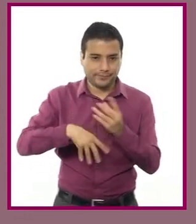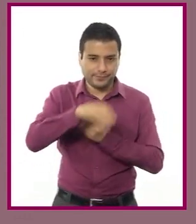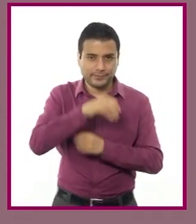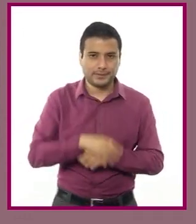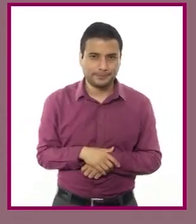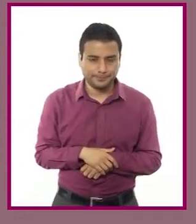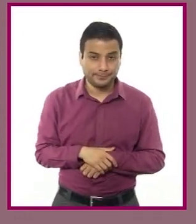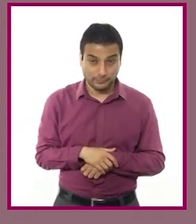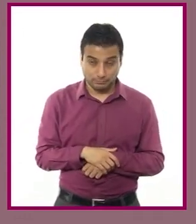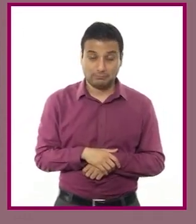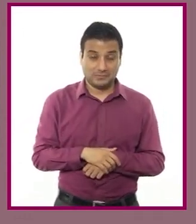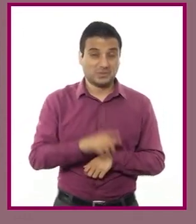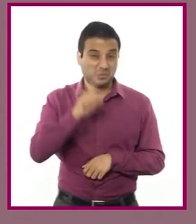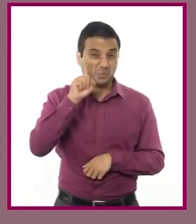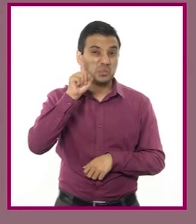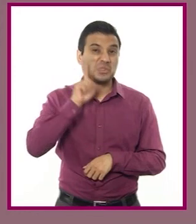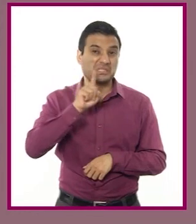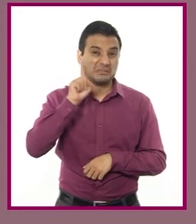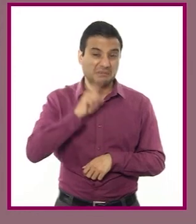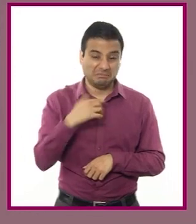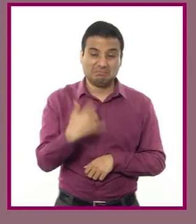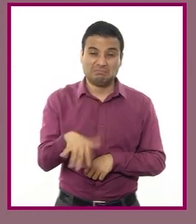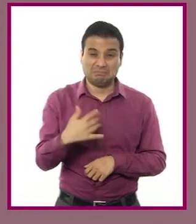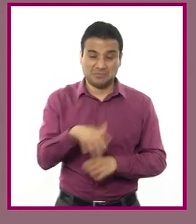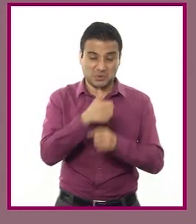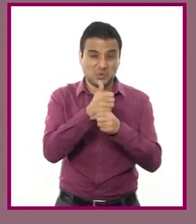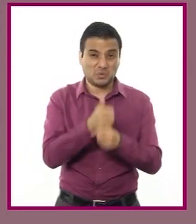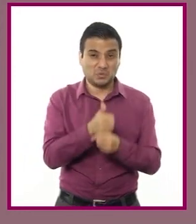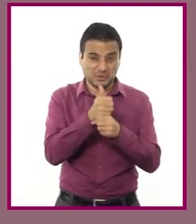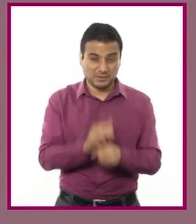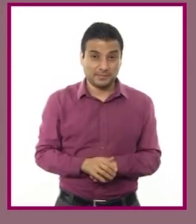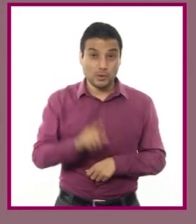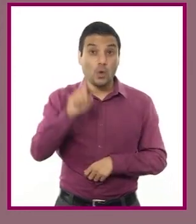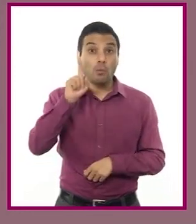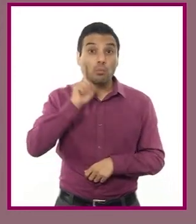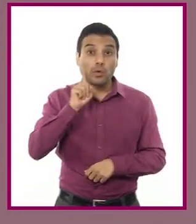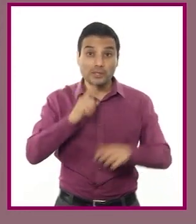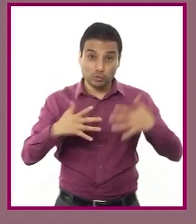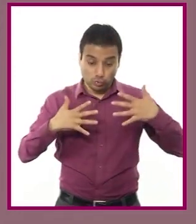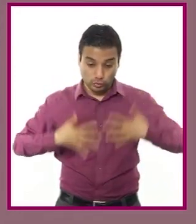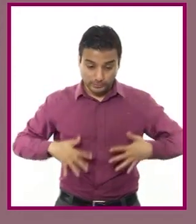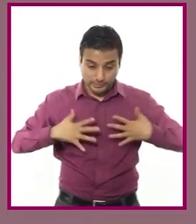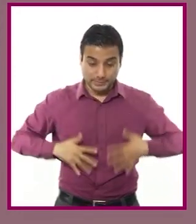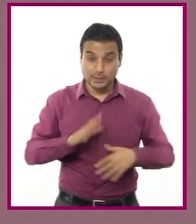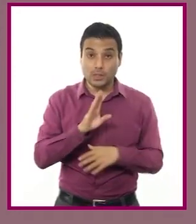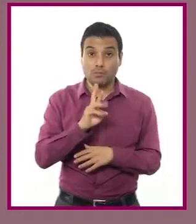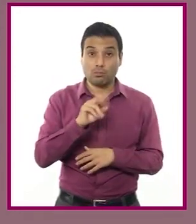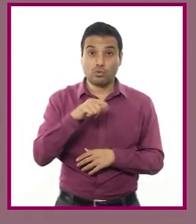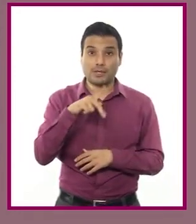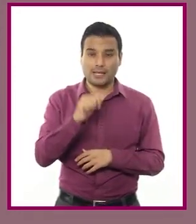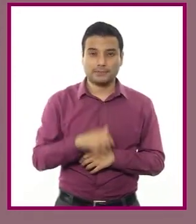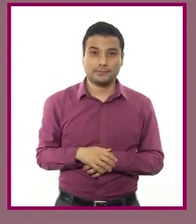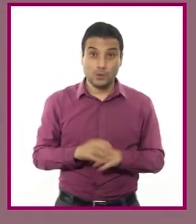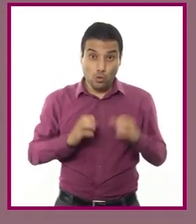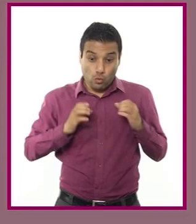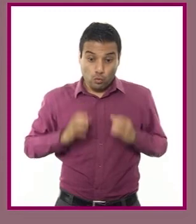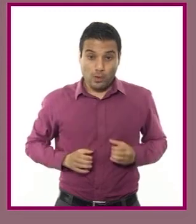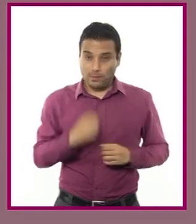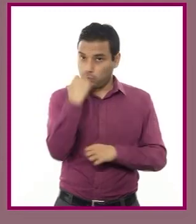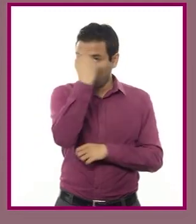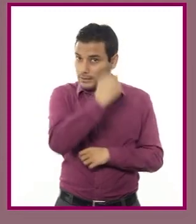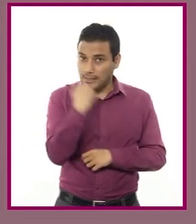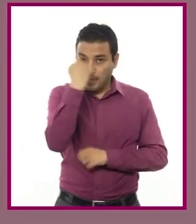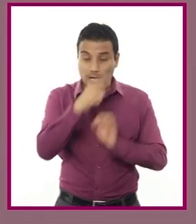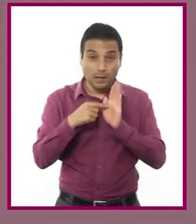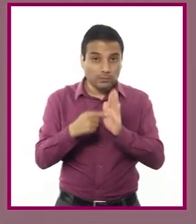mayores restricciones fueron para las mujeres, quienes fueron obligadas a vestir la burka para cubrir su cuerpo y rostro por